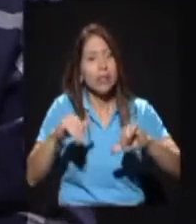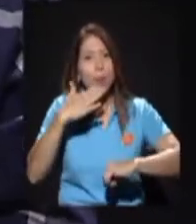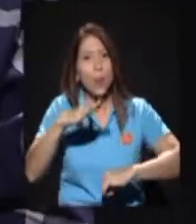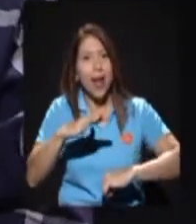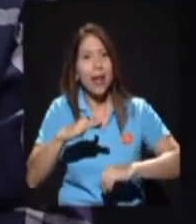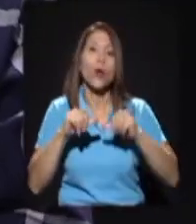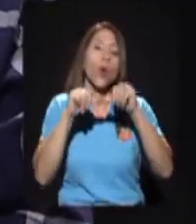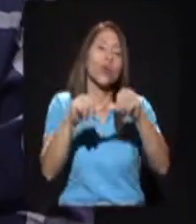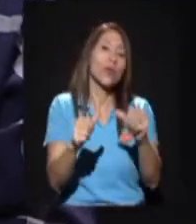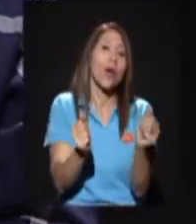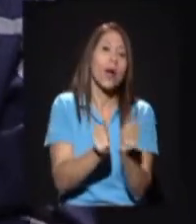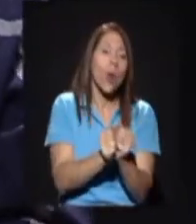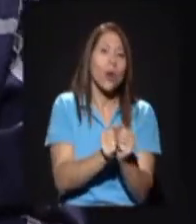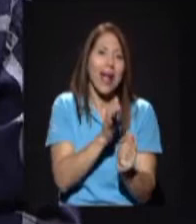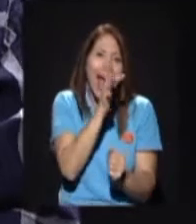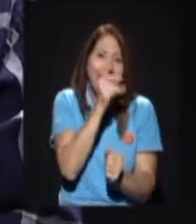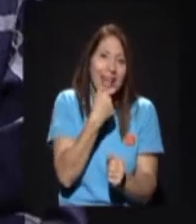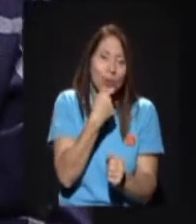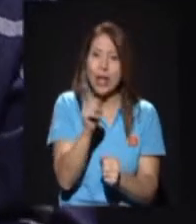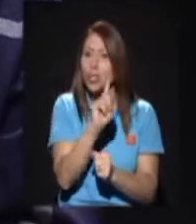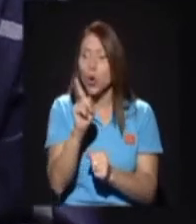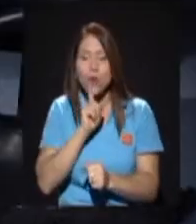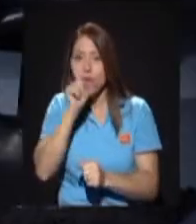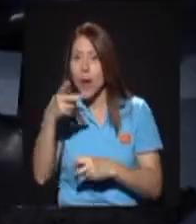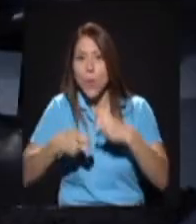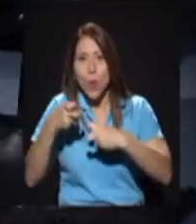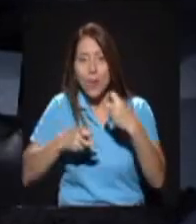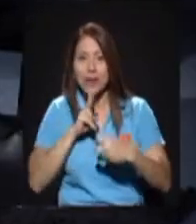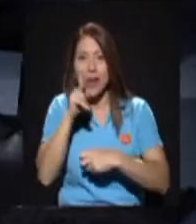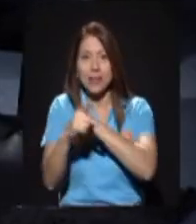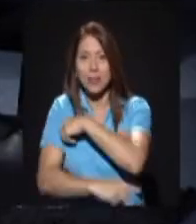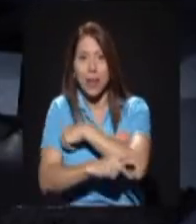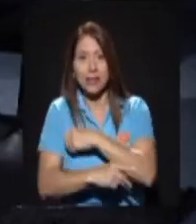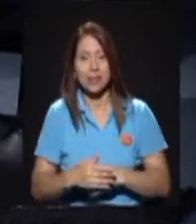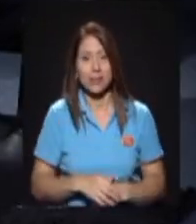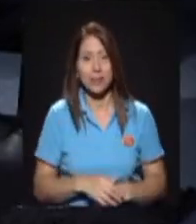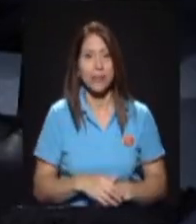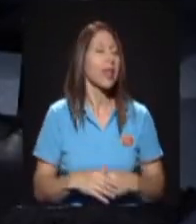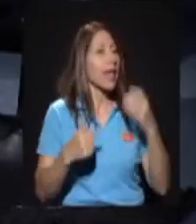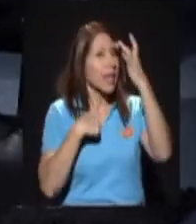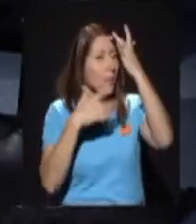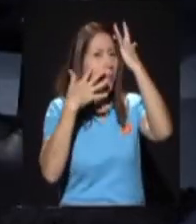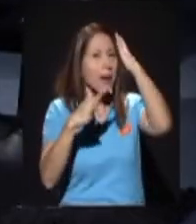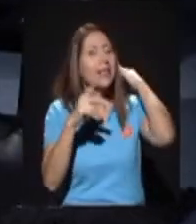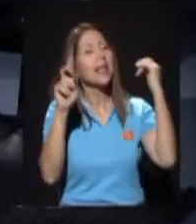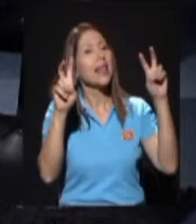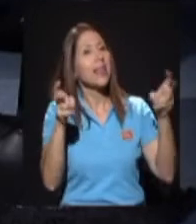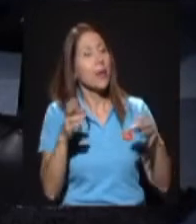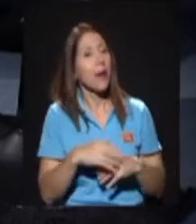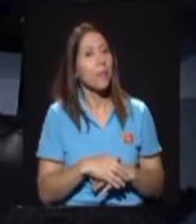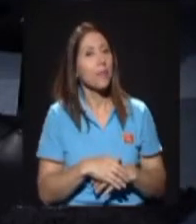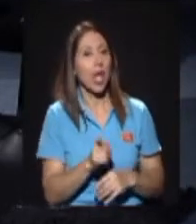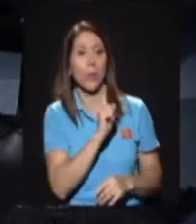de caricaturas, no alrededor de los problemas reales del país. Y me parece a mí que, por ejemplo, el tema y no